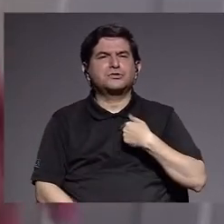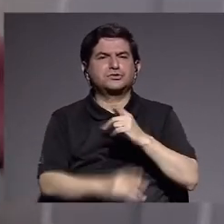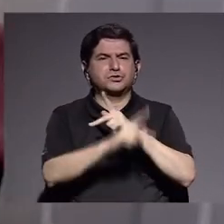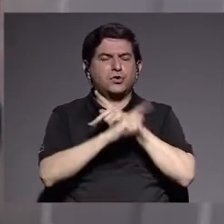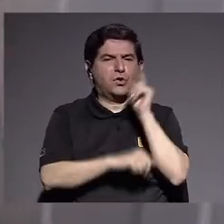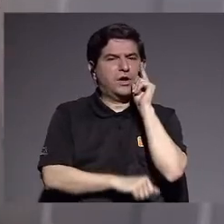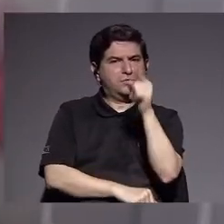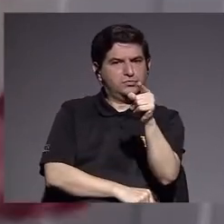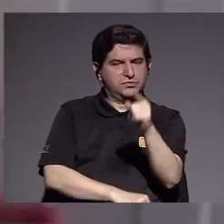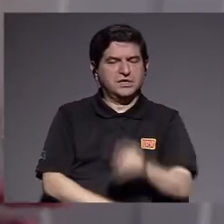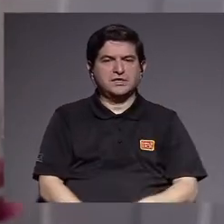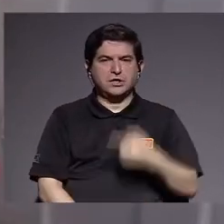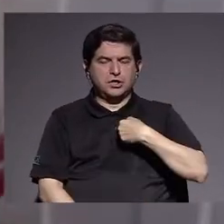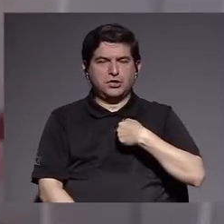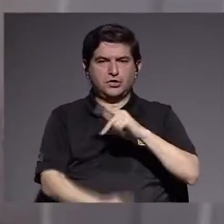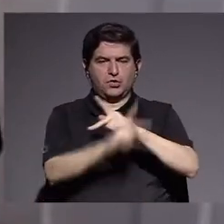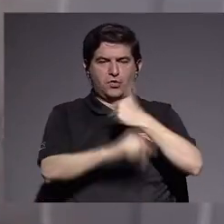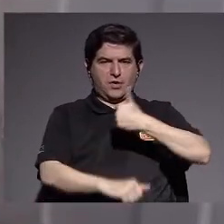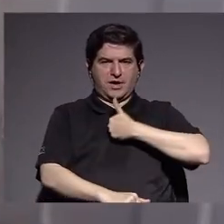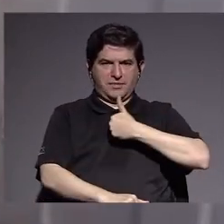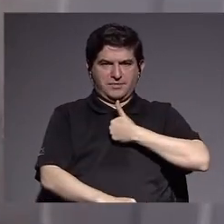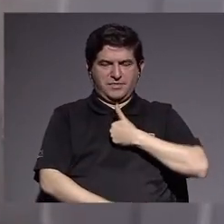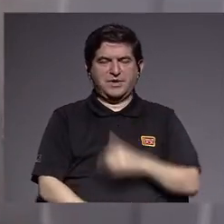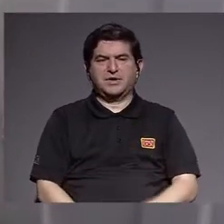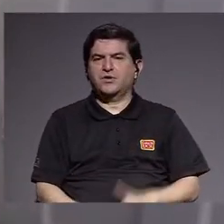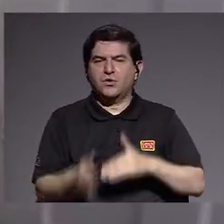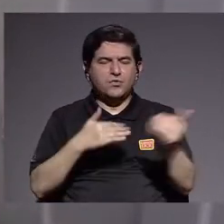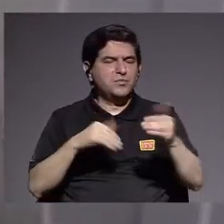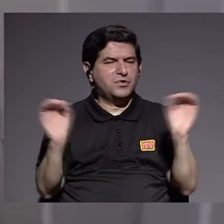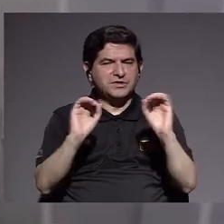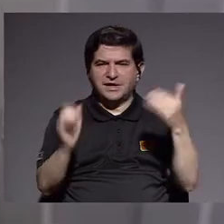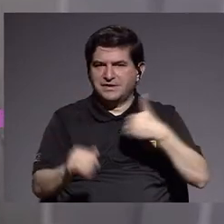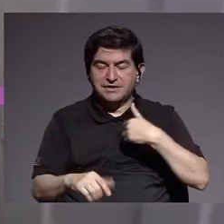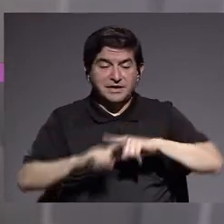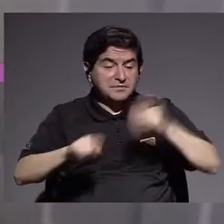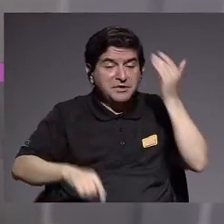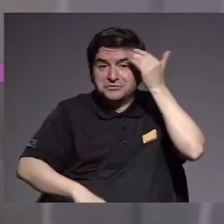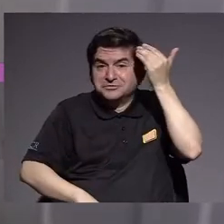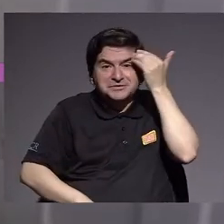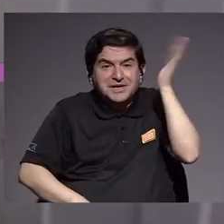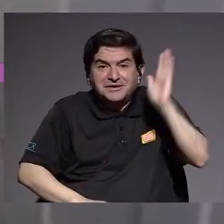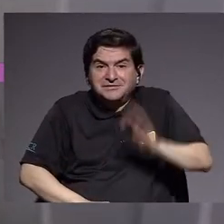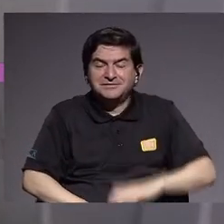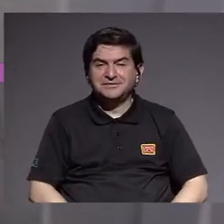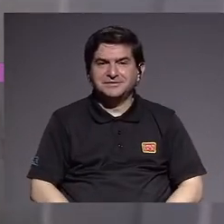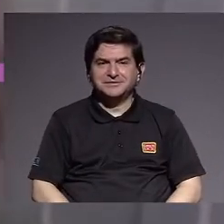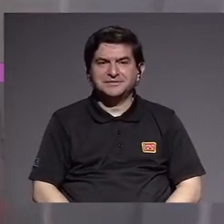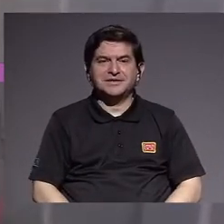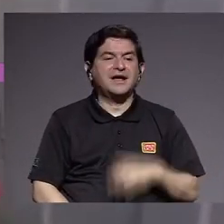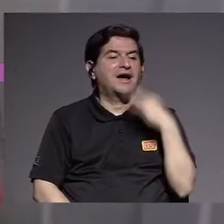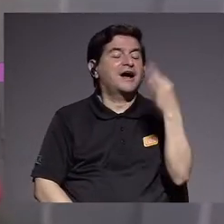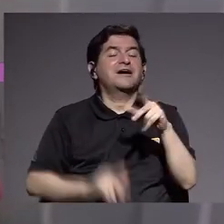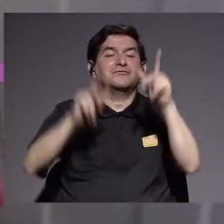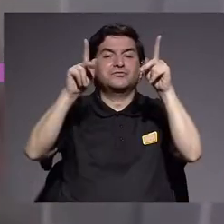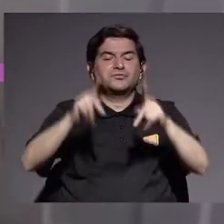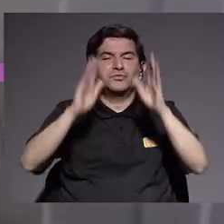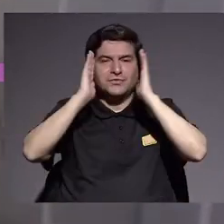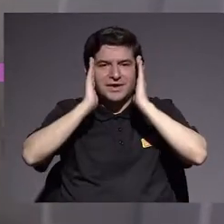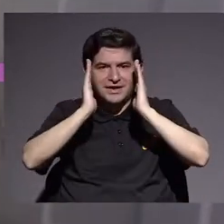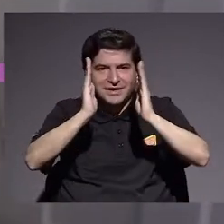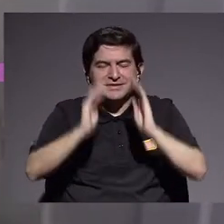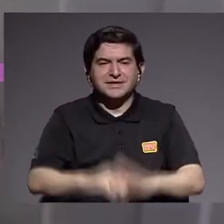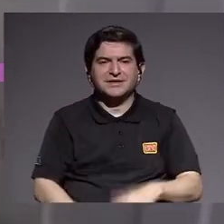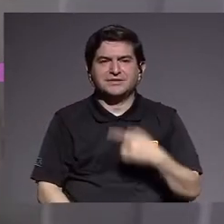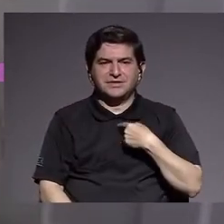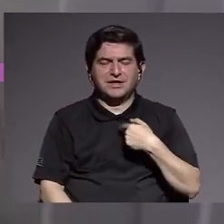no tenga nada pero no lo sabemos al próximo paciente le voy a estar brindando la misma seguridad y el mismo